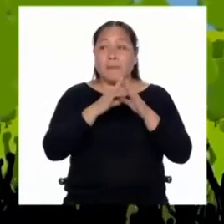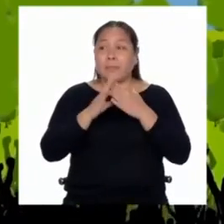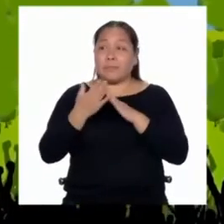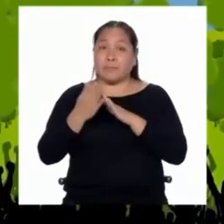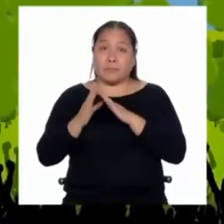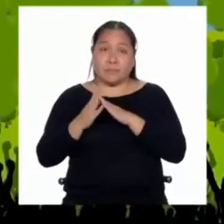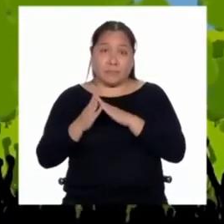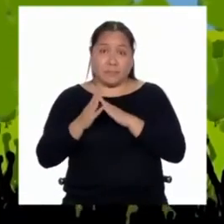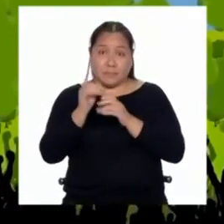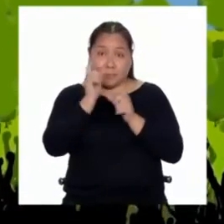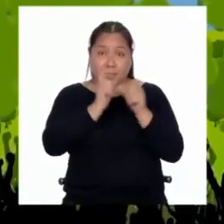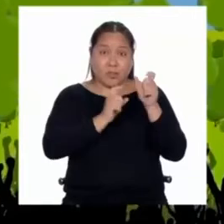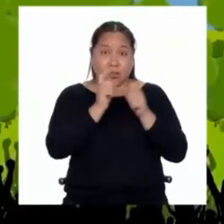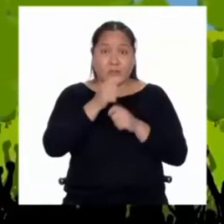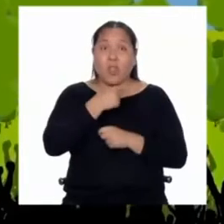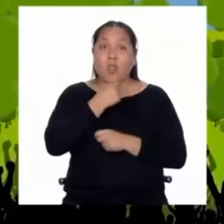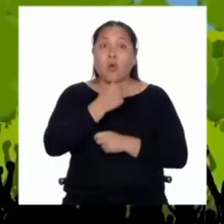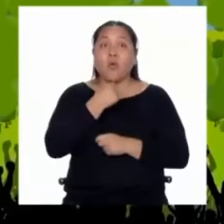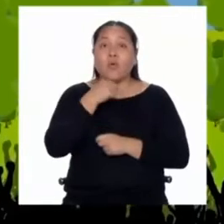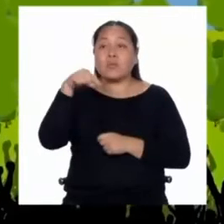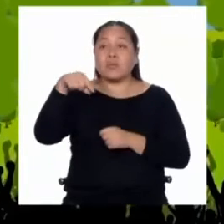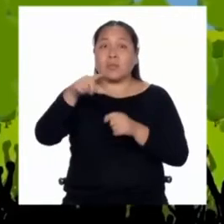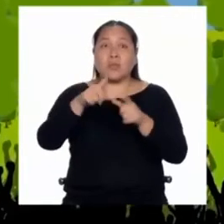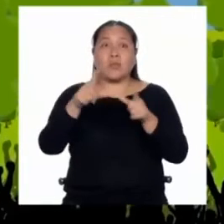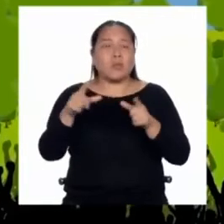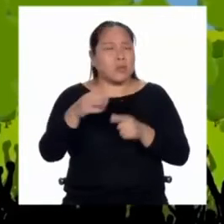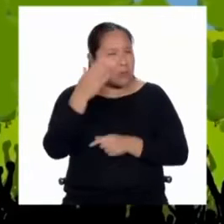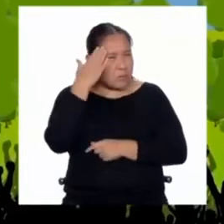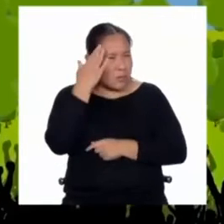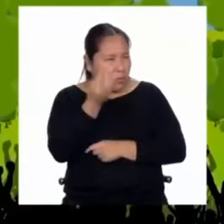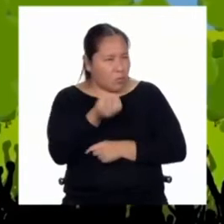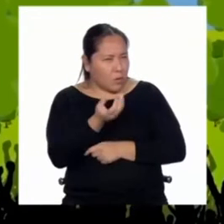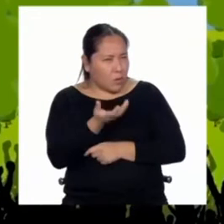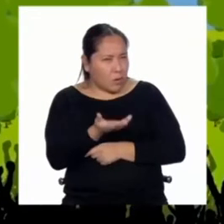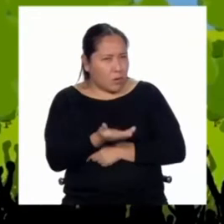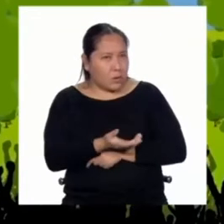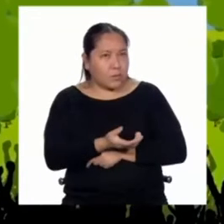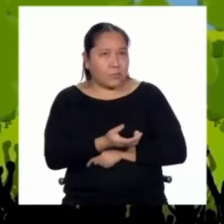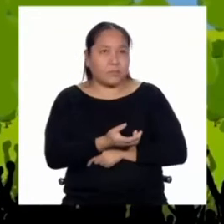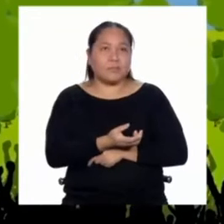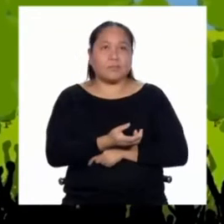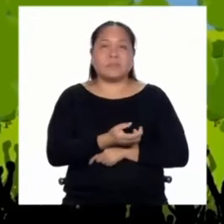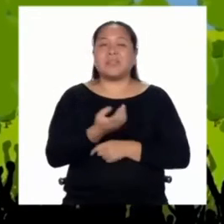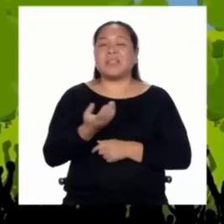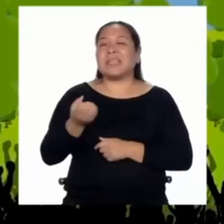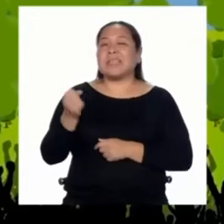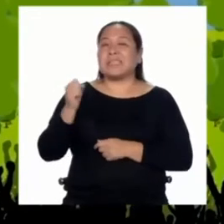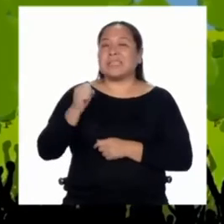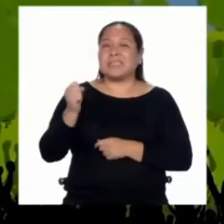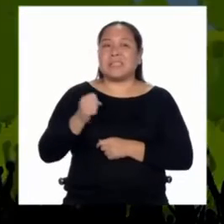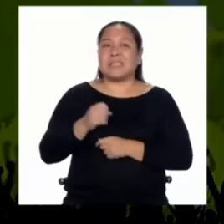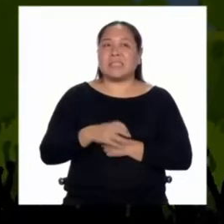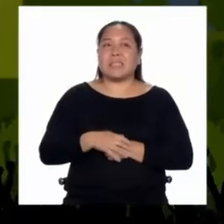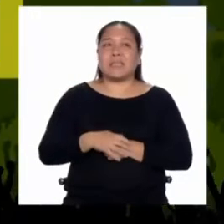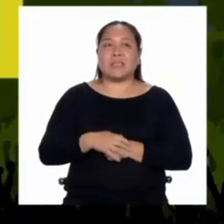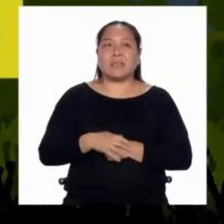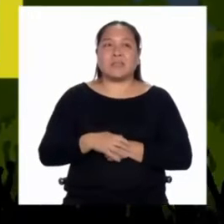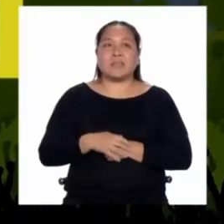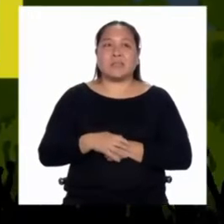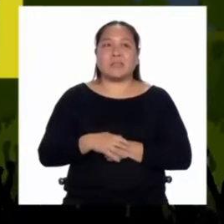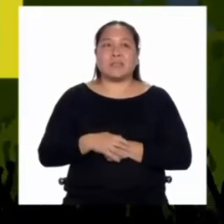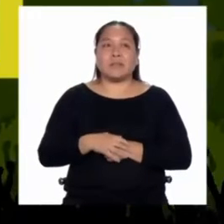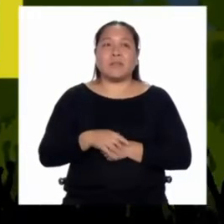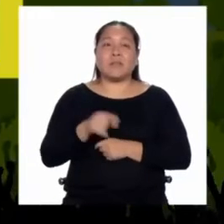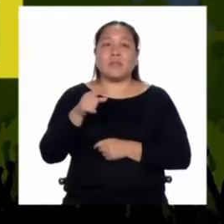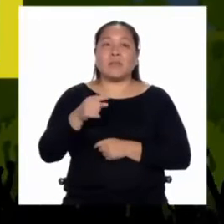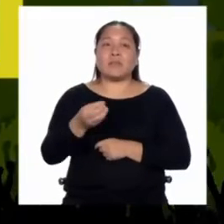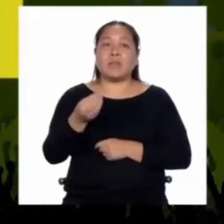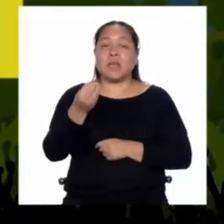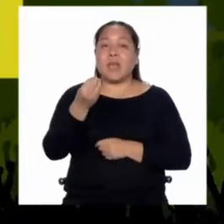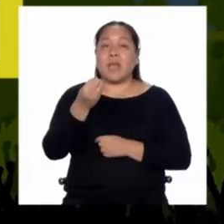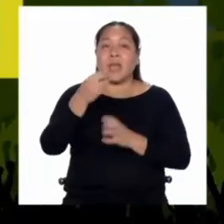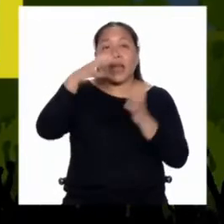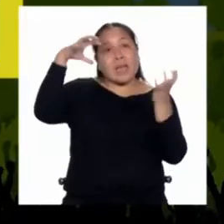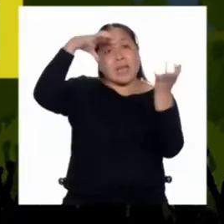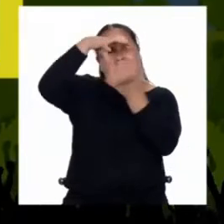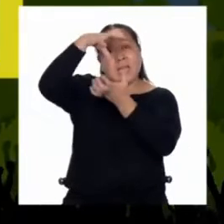mucho esta zona. ¿Sabes por qué, Helga? Es muy probable, Helga, pero básicamente es por su clima